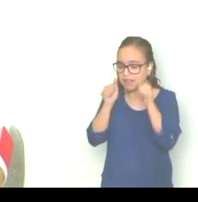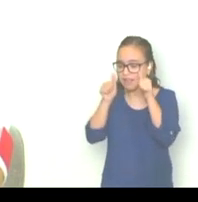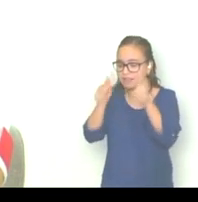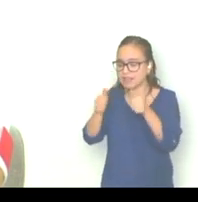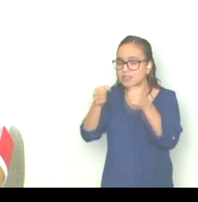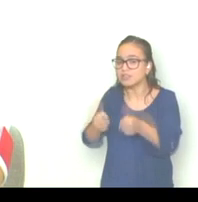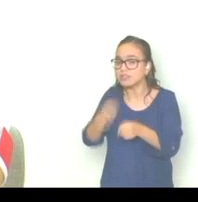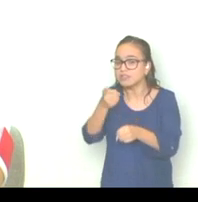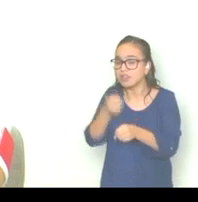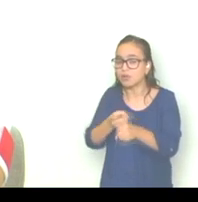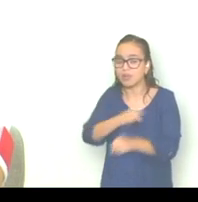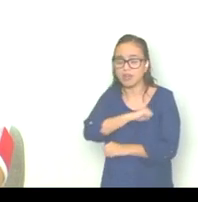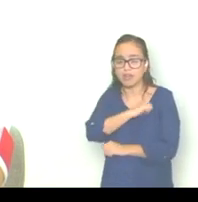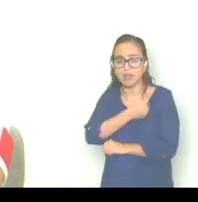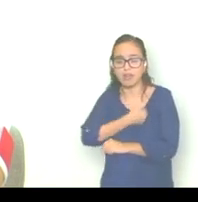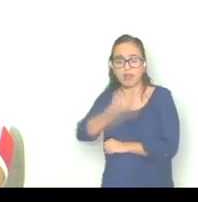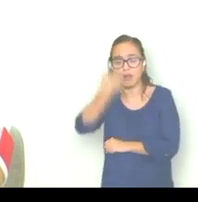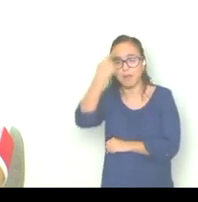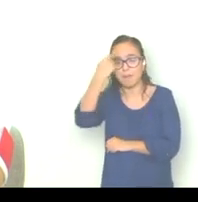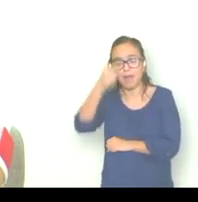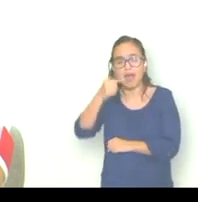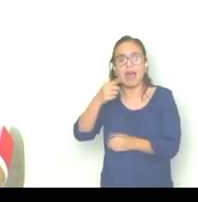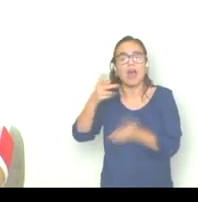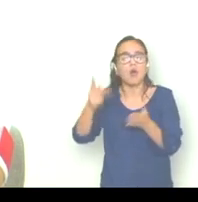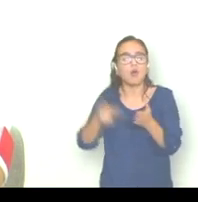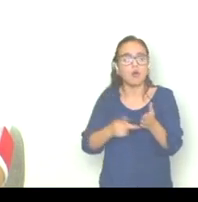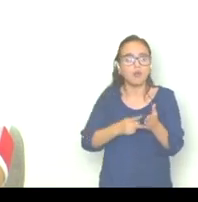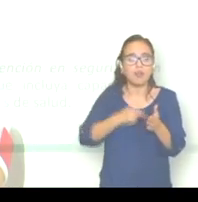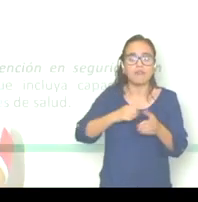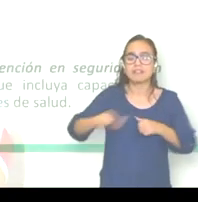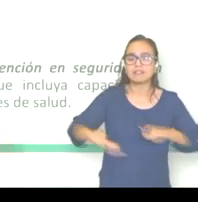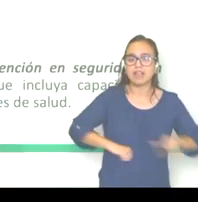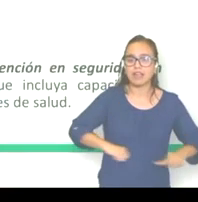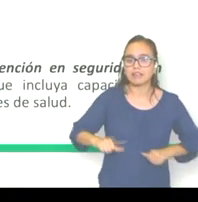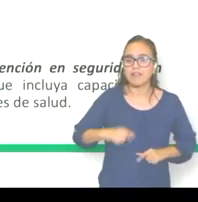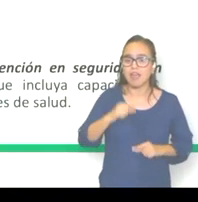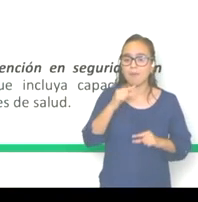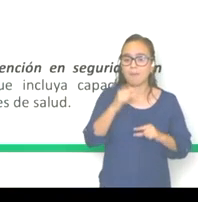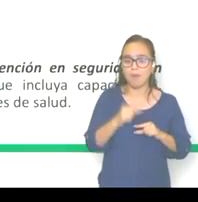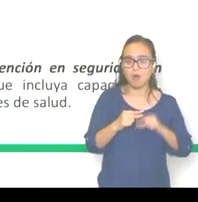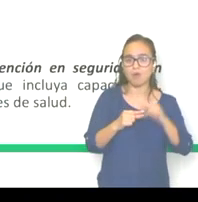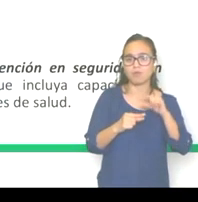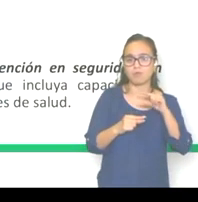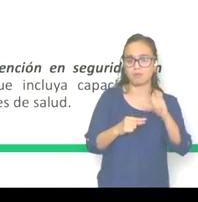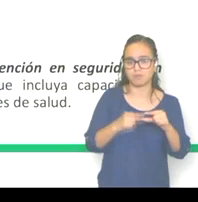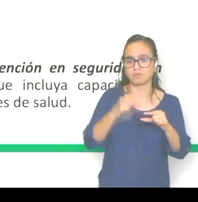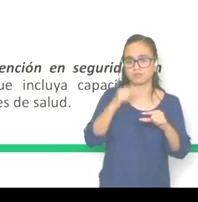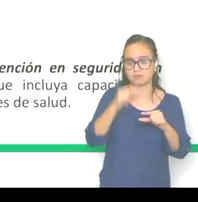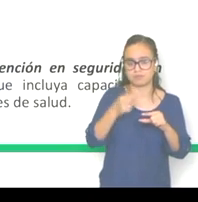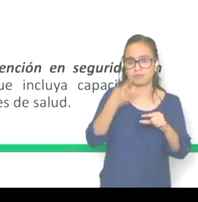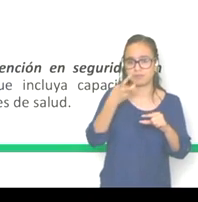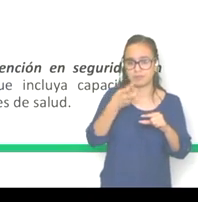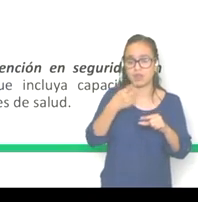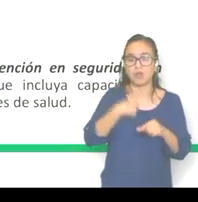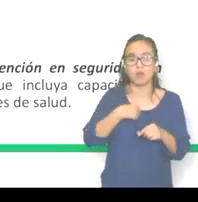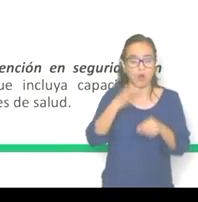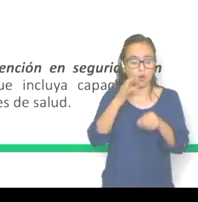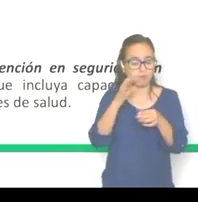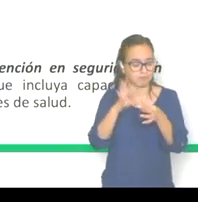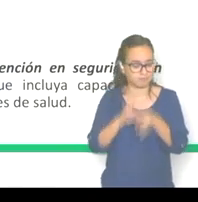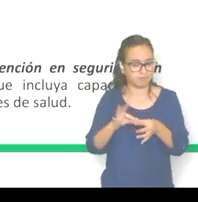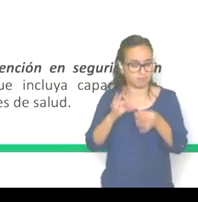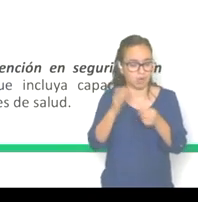seguridad, en salud, para un regreso escalonado de actividades, que incluya, y aquí quiero ser muy enfática porque